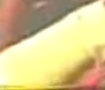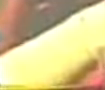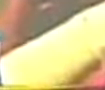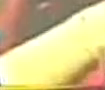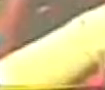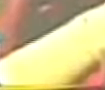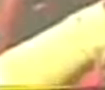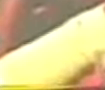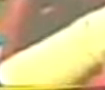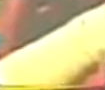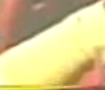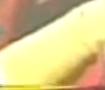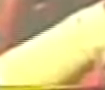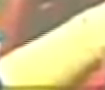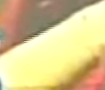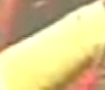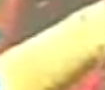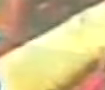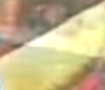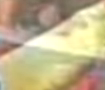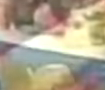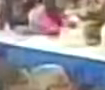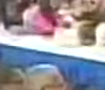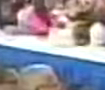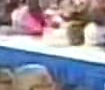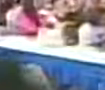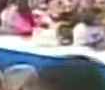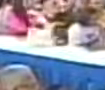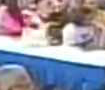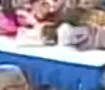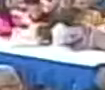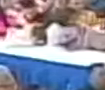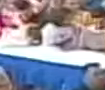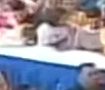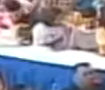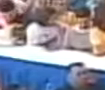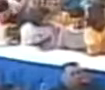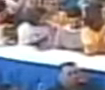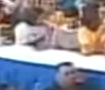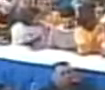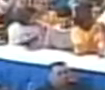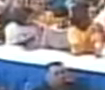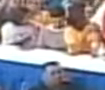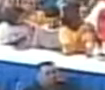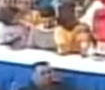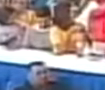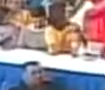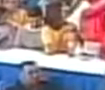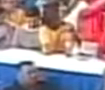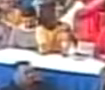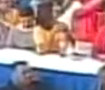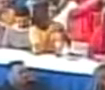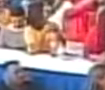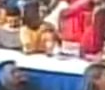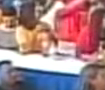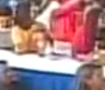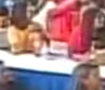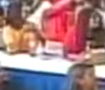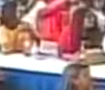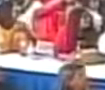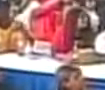La concha acústica del Parque Simón Bolívar, que llevará el nombre de Concha